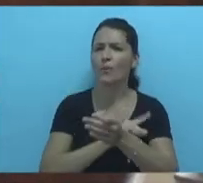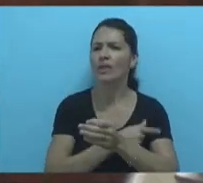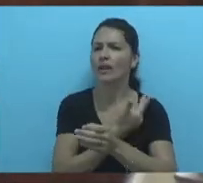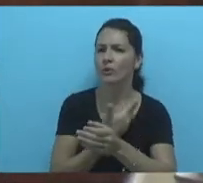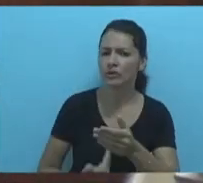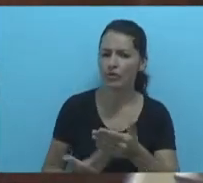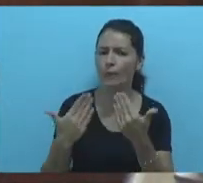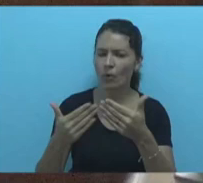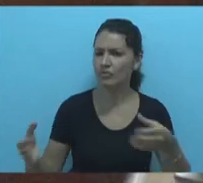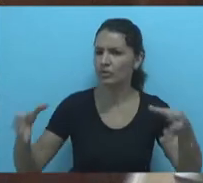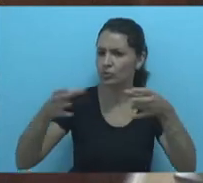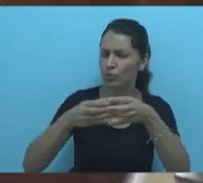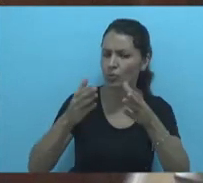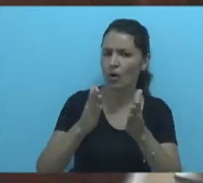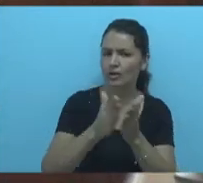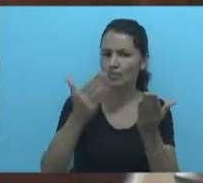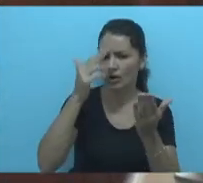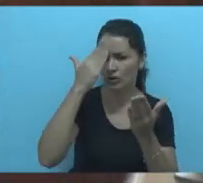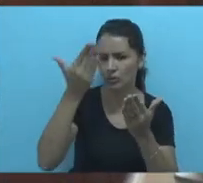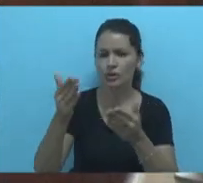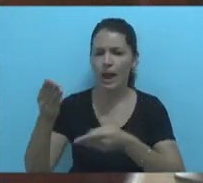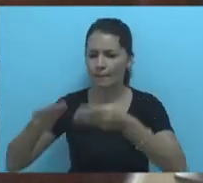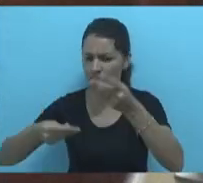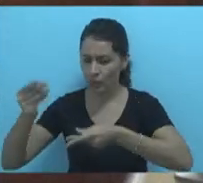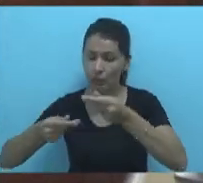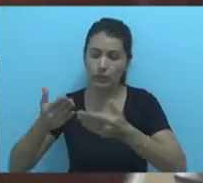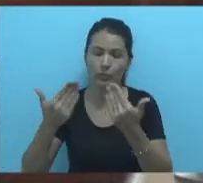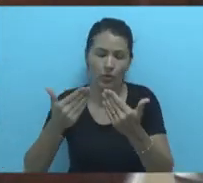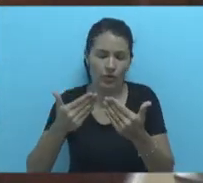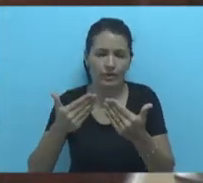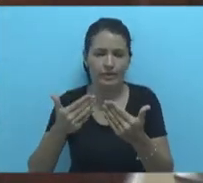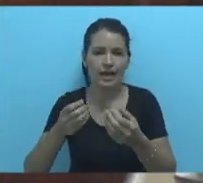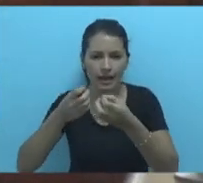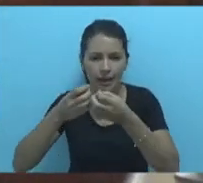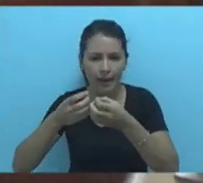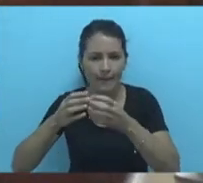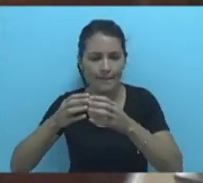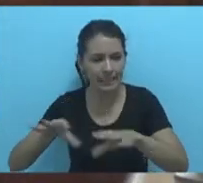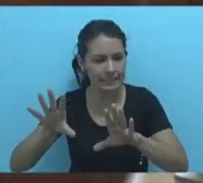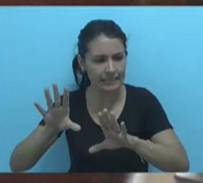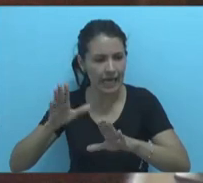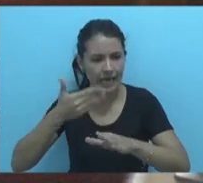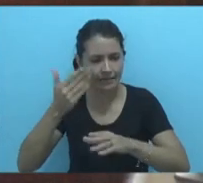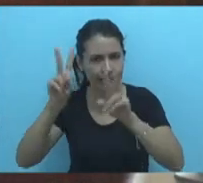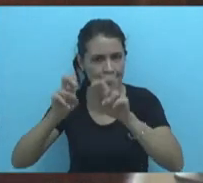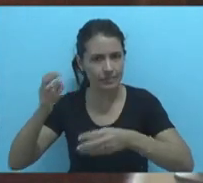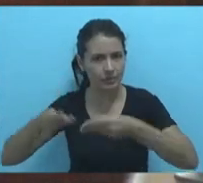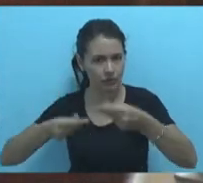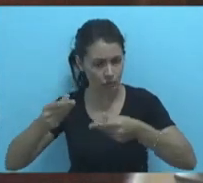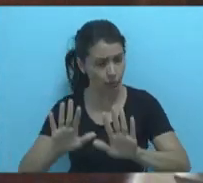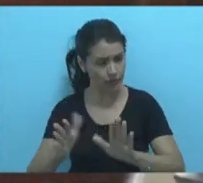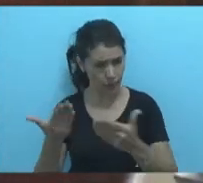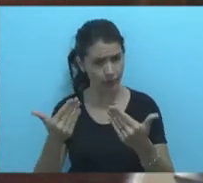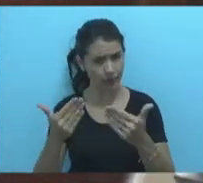asuntos constitucionales y de presupuesto para poder analizar el tema presupuestario. Digo, eso antes de pasar a la preferencia, yo tenía entendido que se iba a votar una